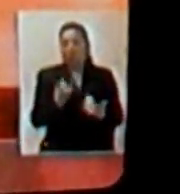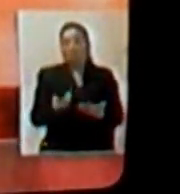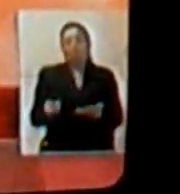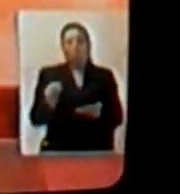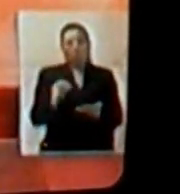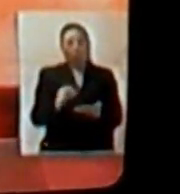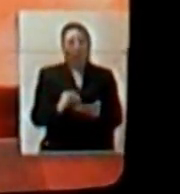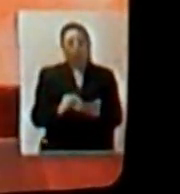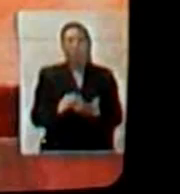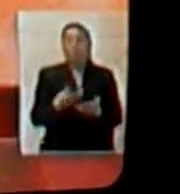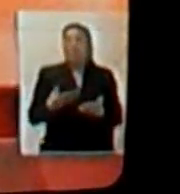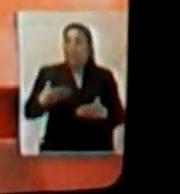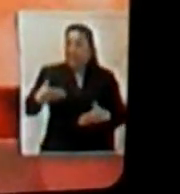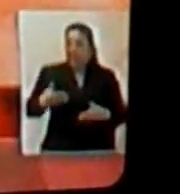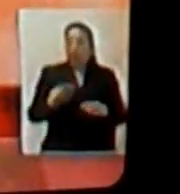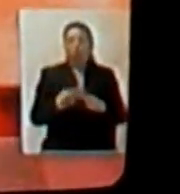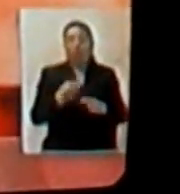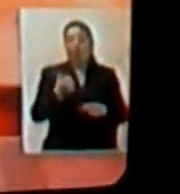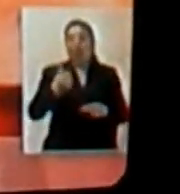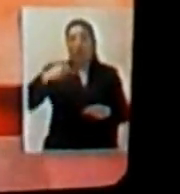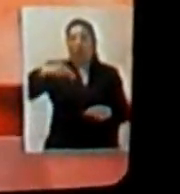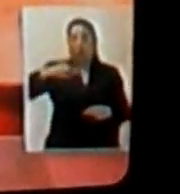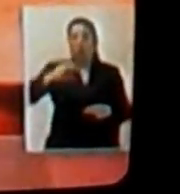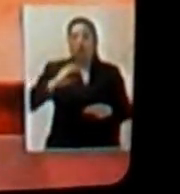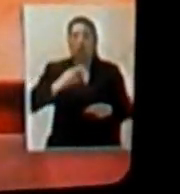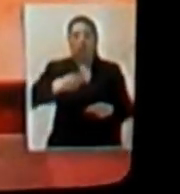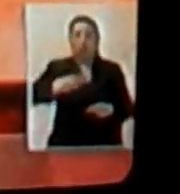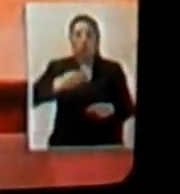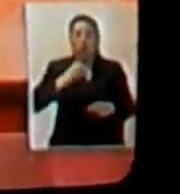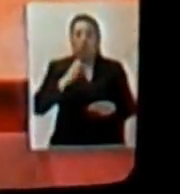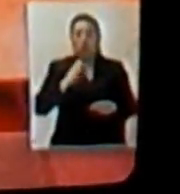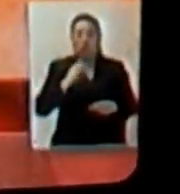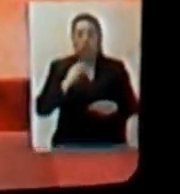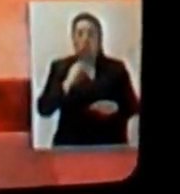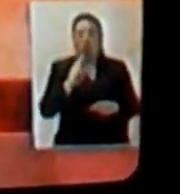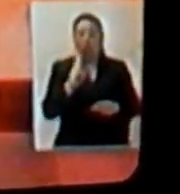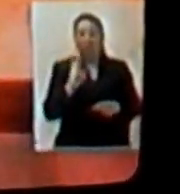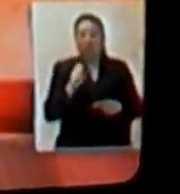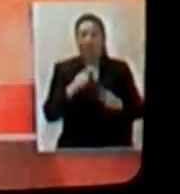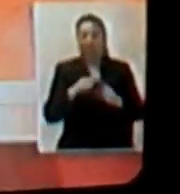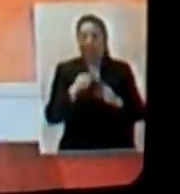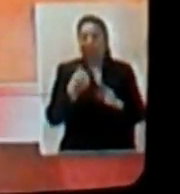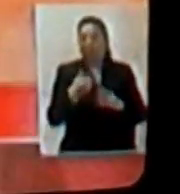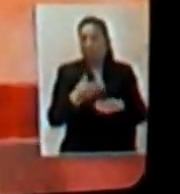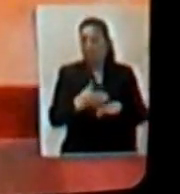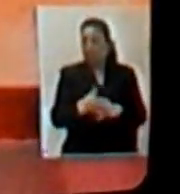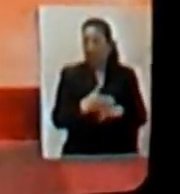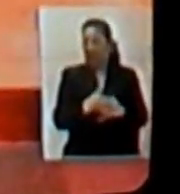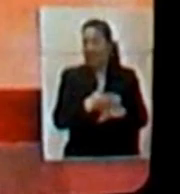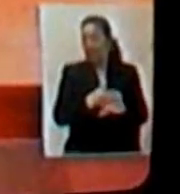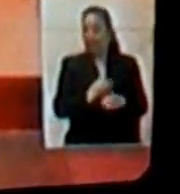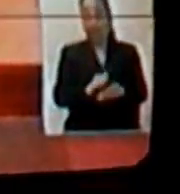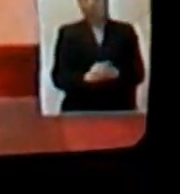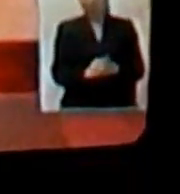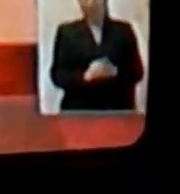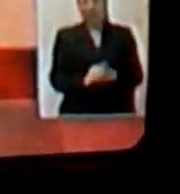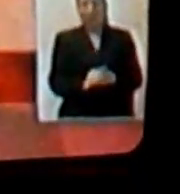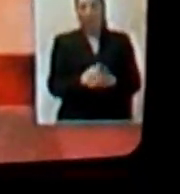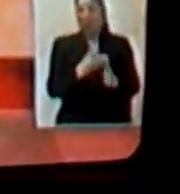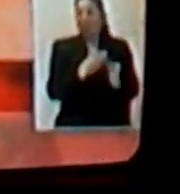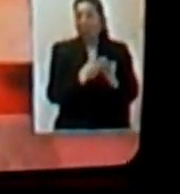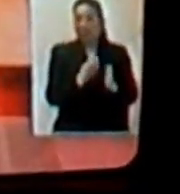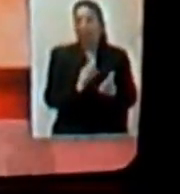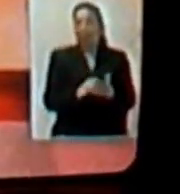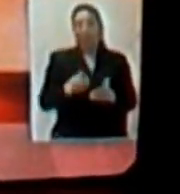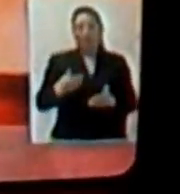se han vuelto más anchoveteras y ya bueno, han tenido que llegar hasta al desarrollo, por ejemplo, con la vikinga, en